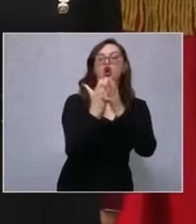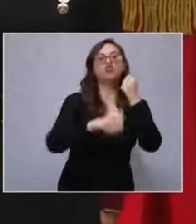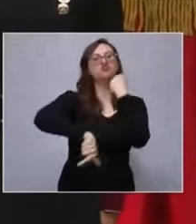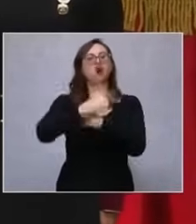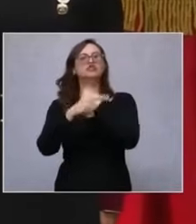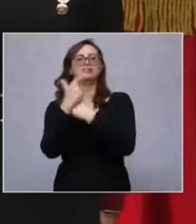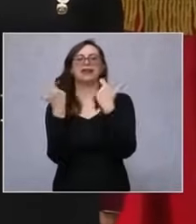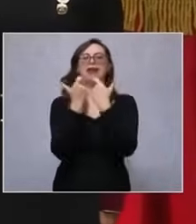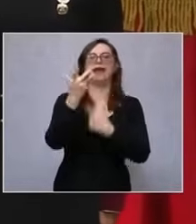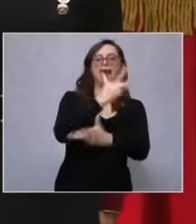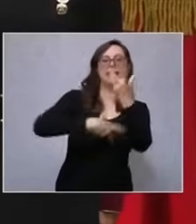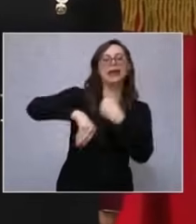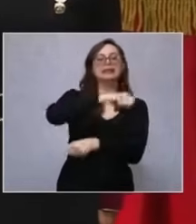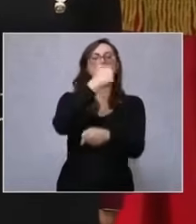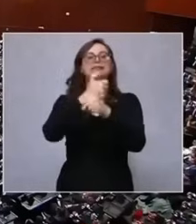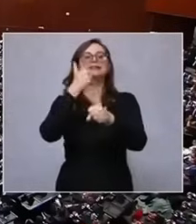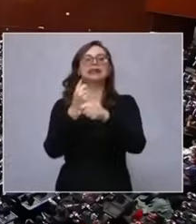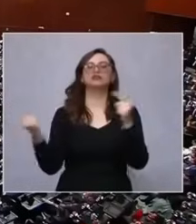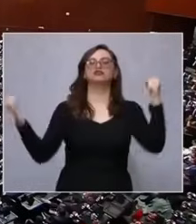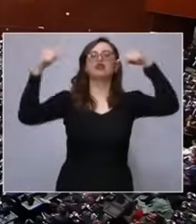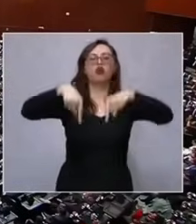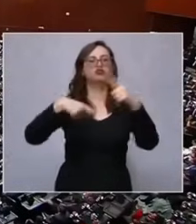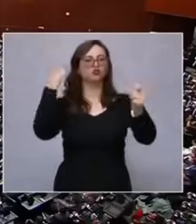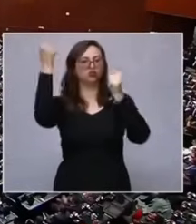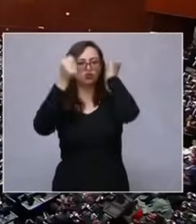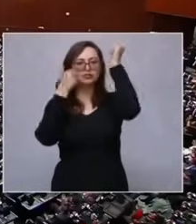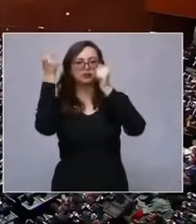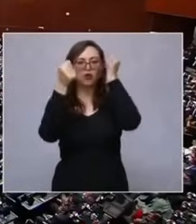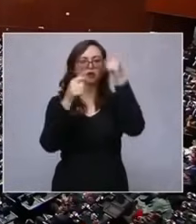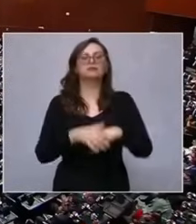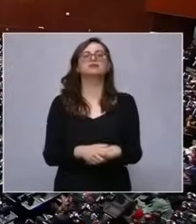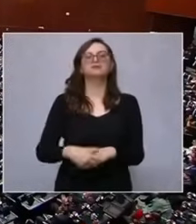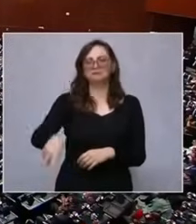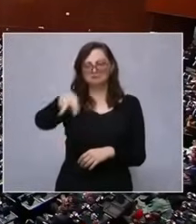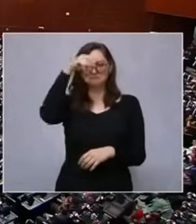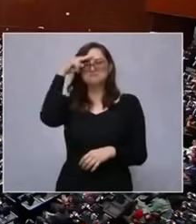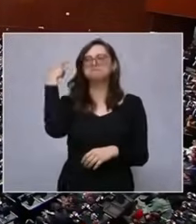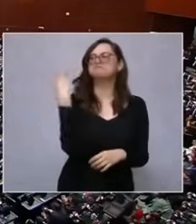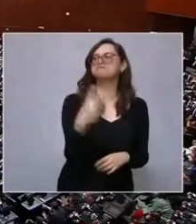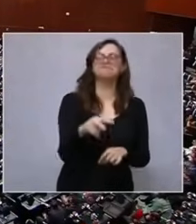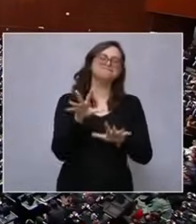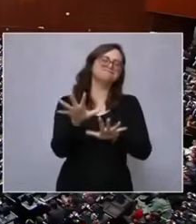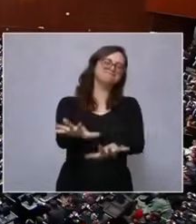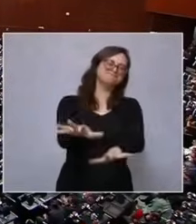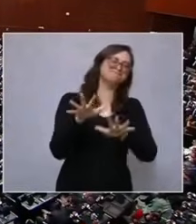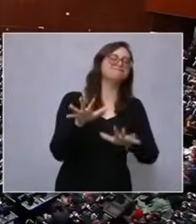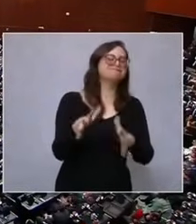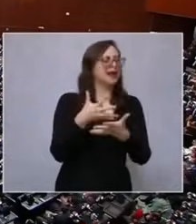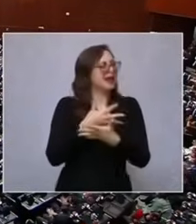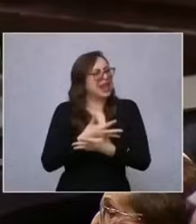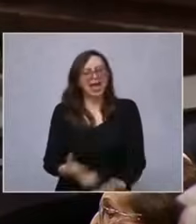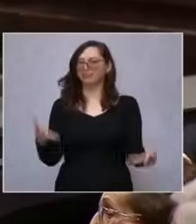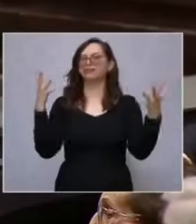mundo y el sexto destino turístico. Con orgullo hay que decirlo. Ya lo dice. Un orgullo de los pies a